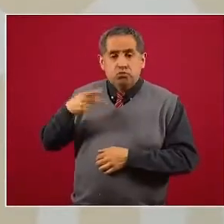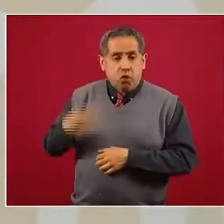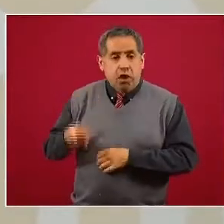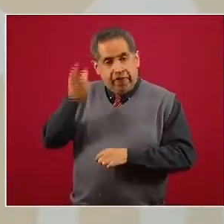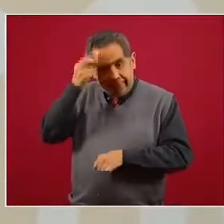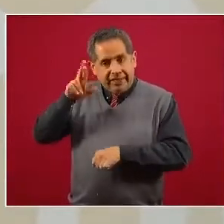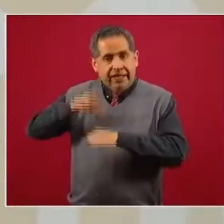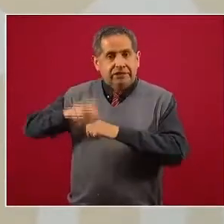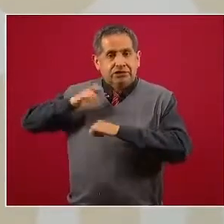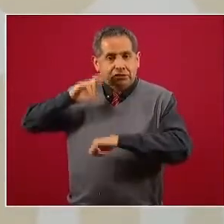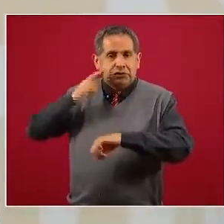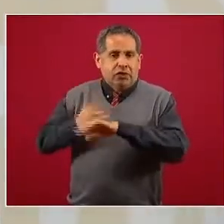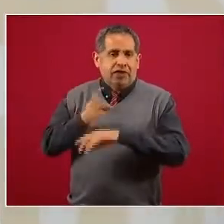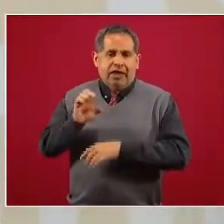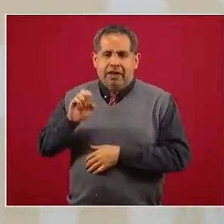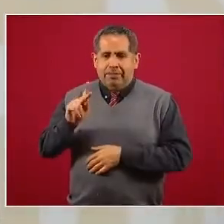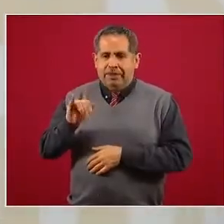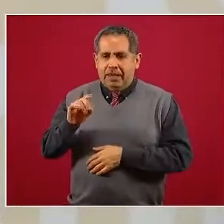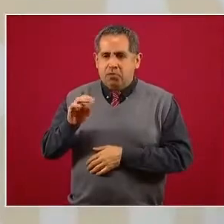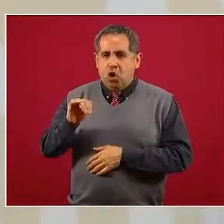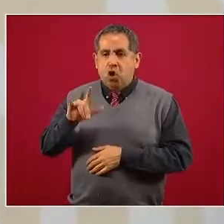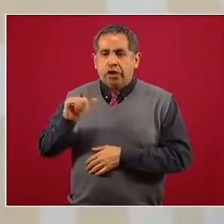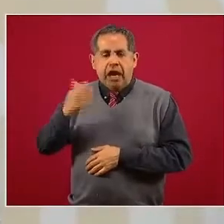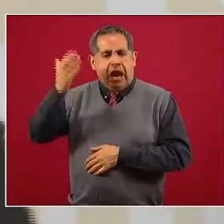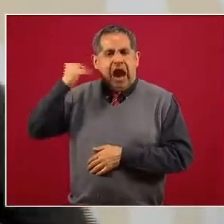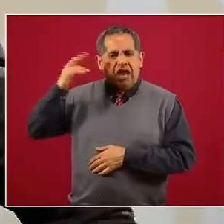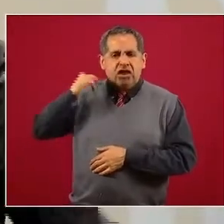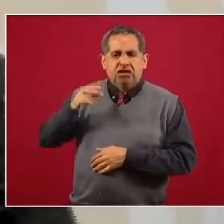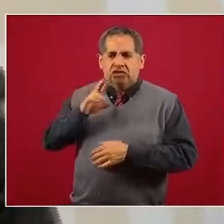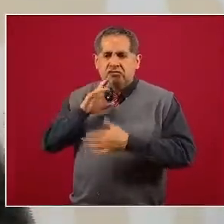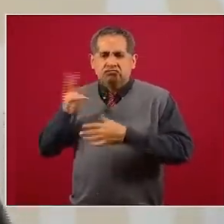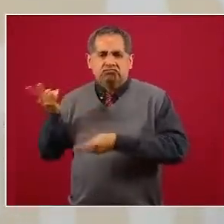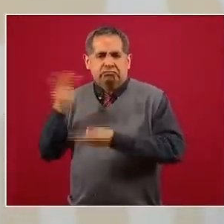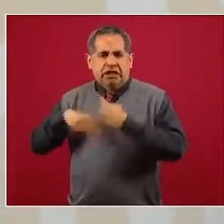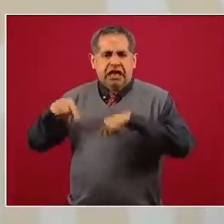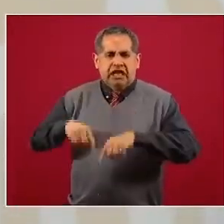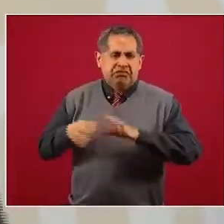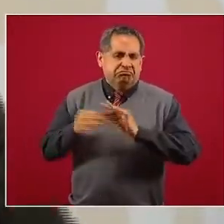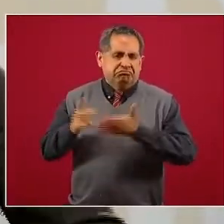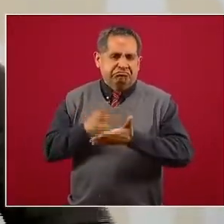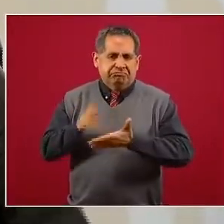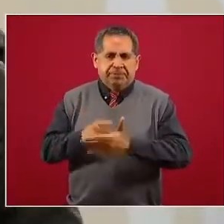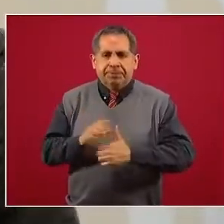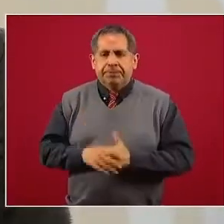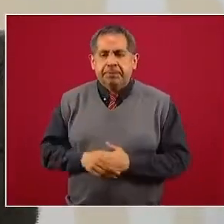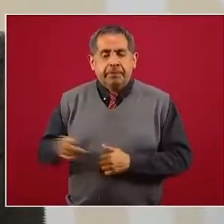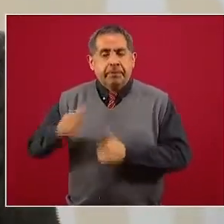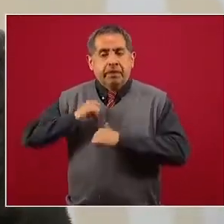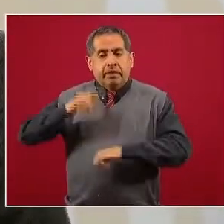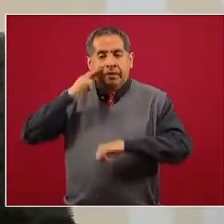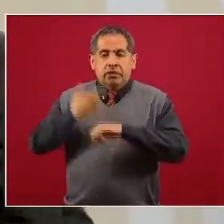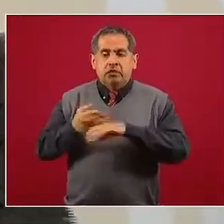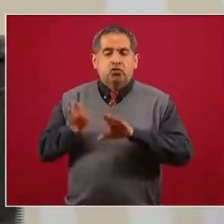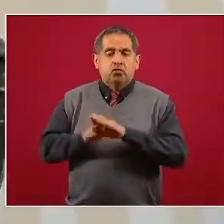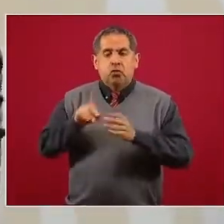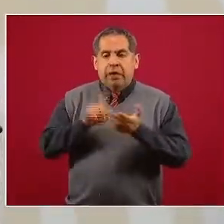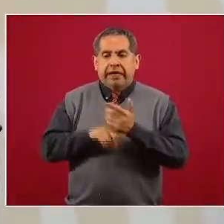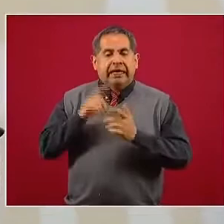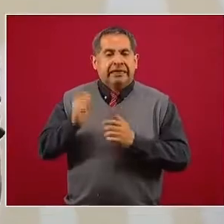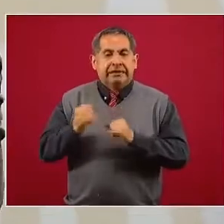de Epidemiología y que ya ha venido en otras ocasiones. Ella está al frente de la coordinación del